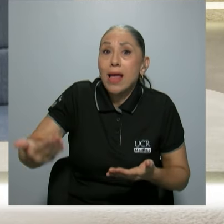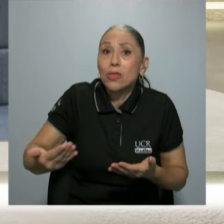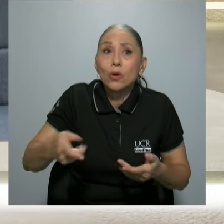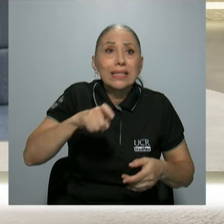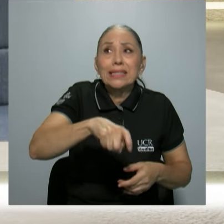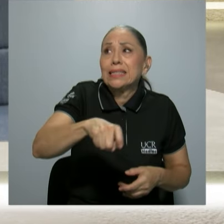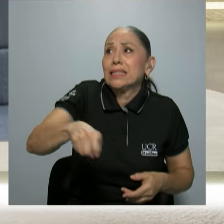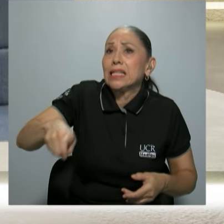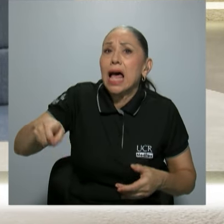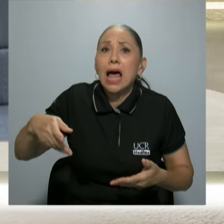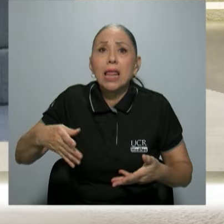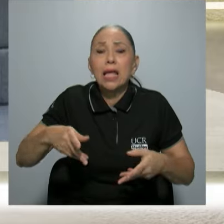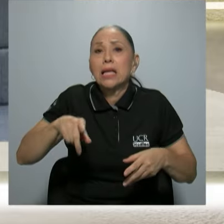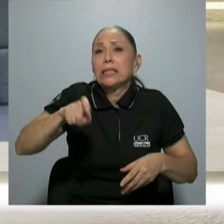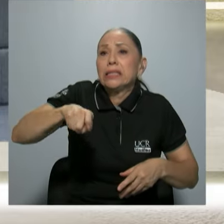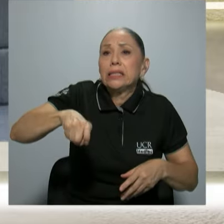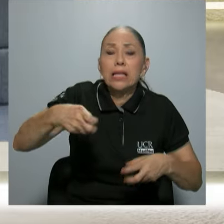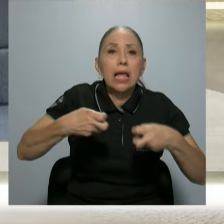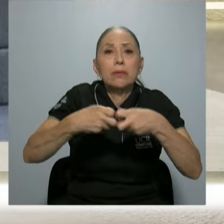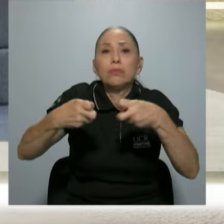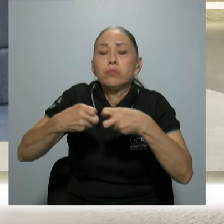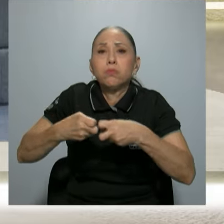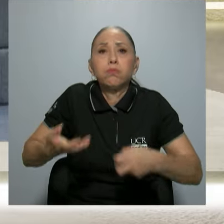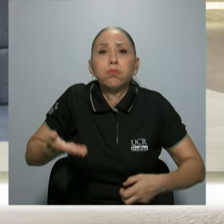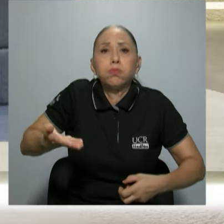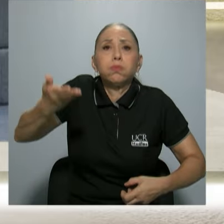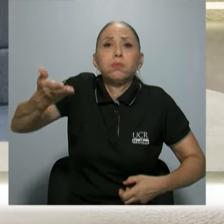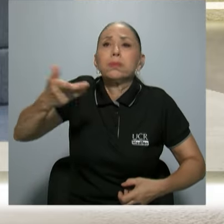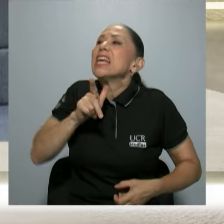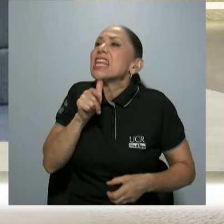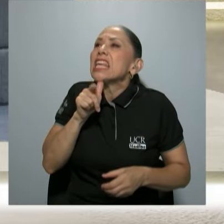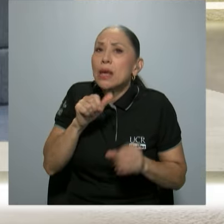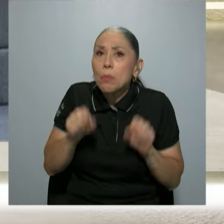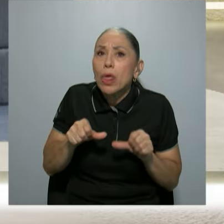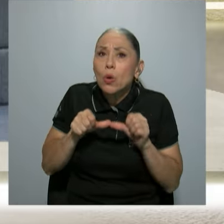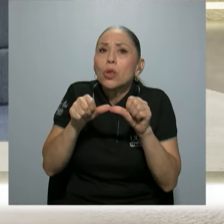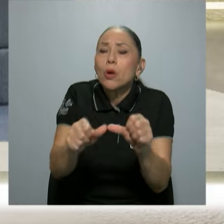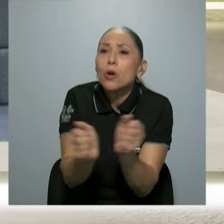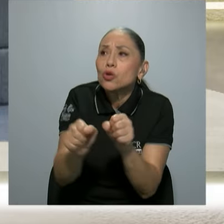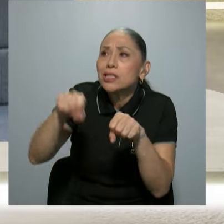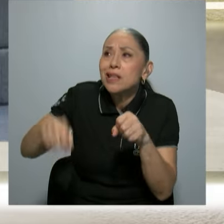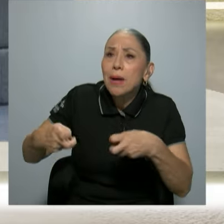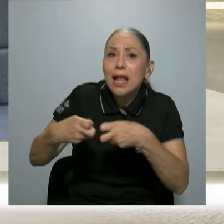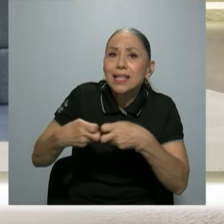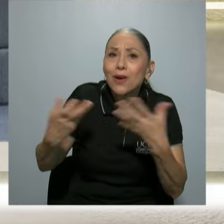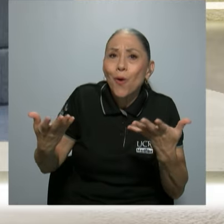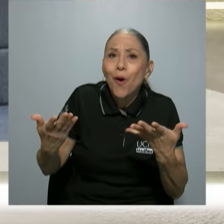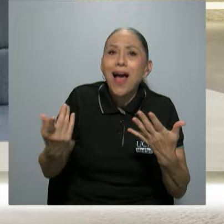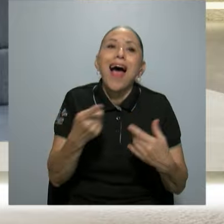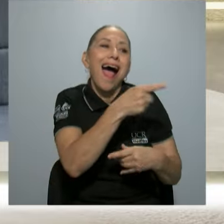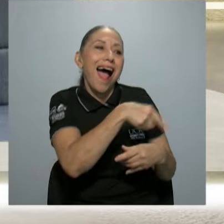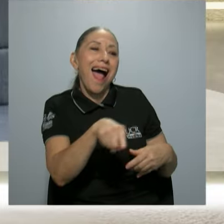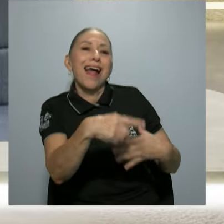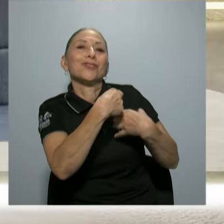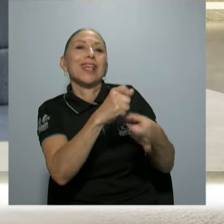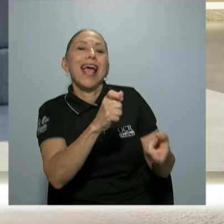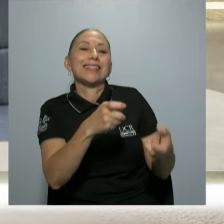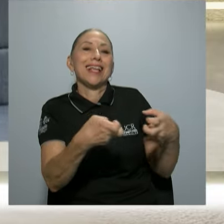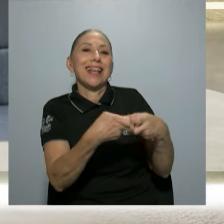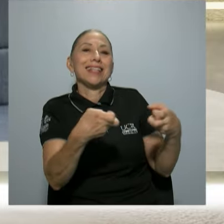ha bajado, es decir, ¿quién sostiene el sistema eléctrico? Ahora sí, Las generadoras de combustible. Digamos que eso se